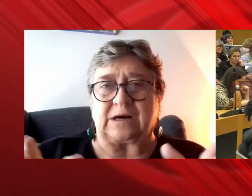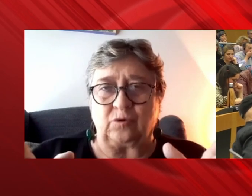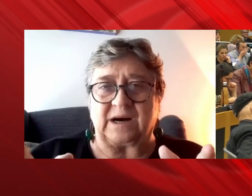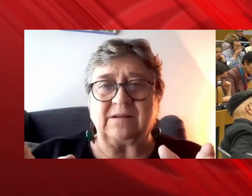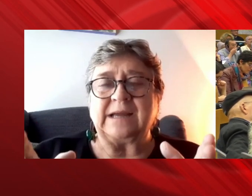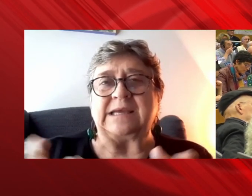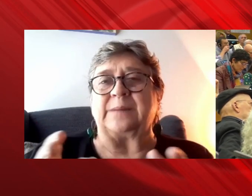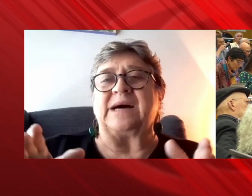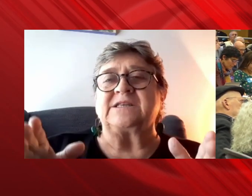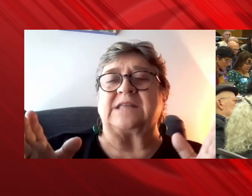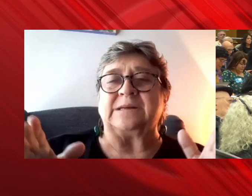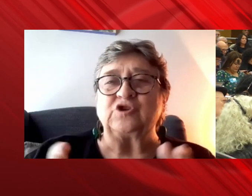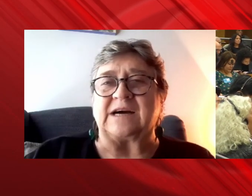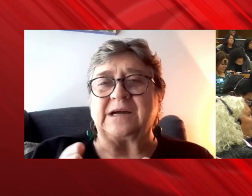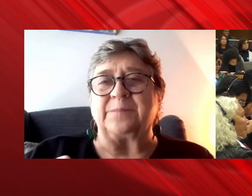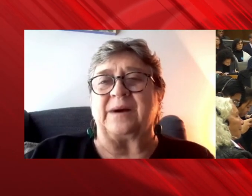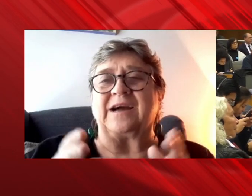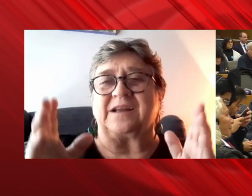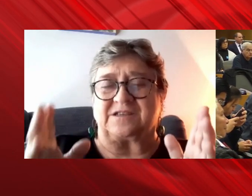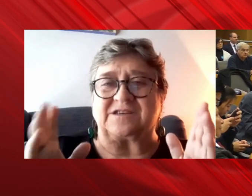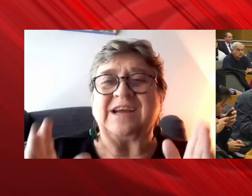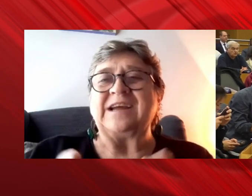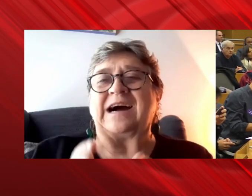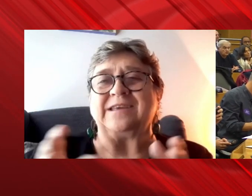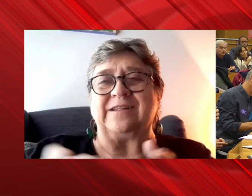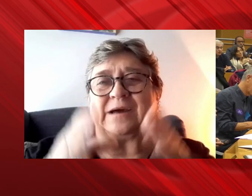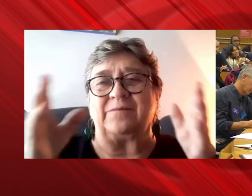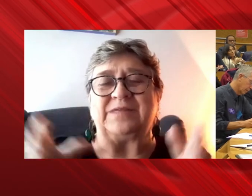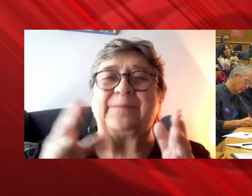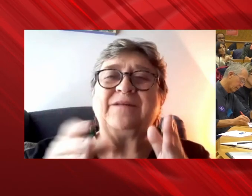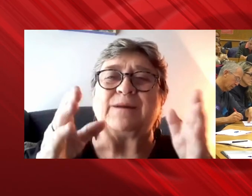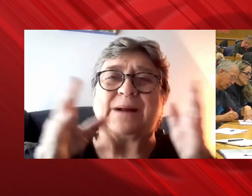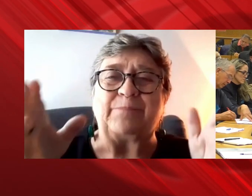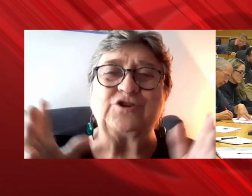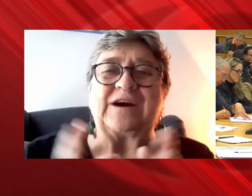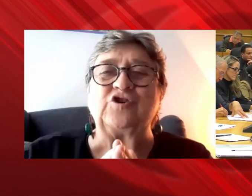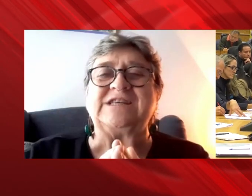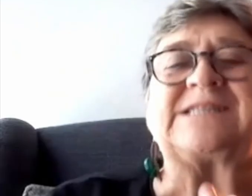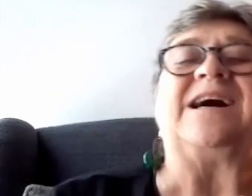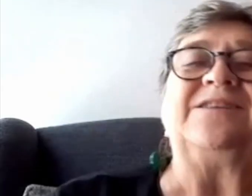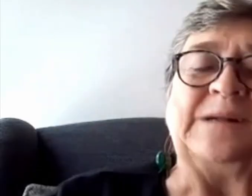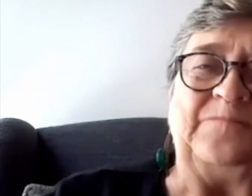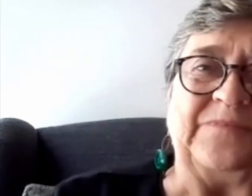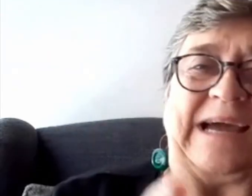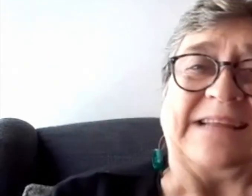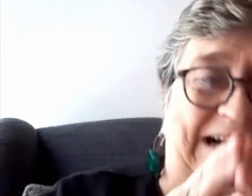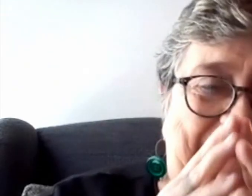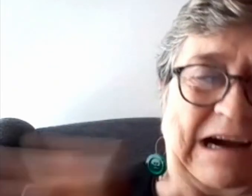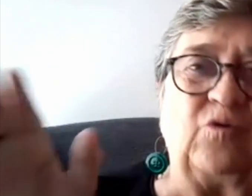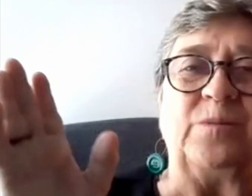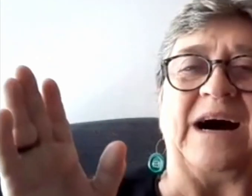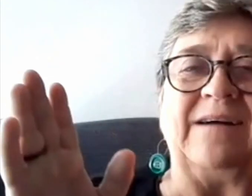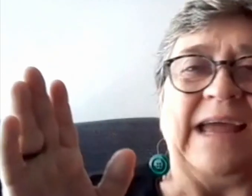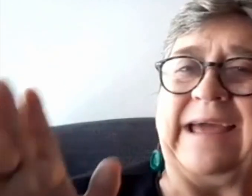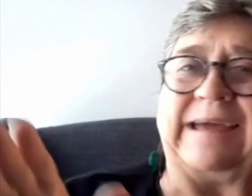mayoritariamente contra Cuba. Y además tenemos a Herman Hesse allí de principal protagonista, de atacar